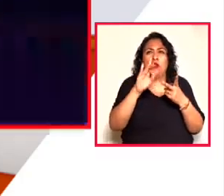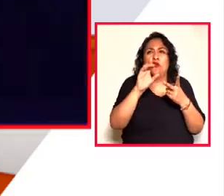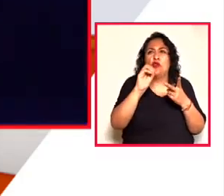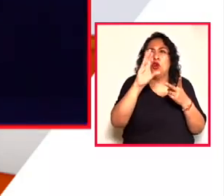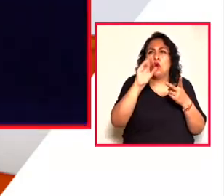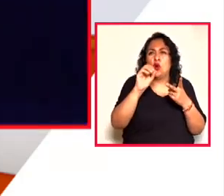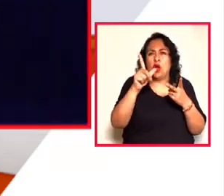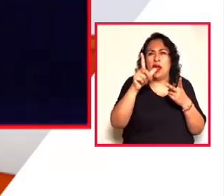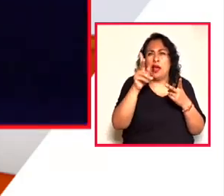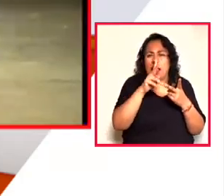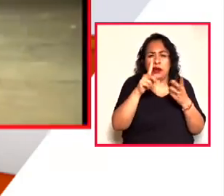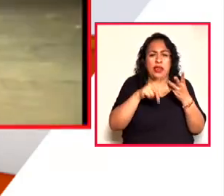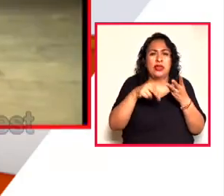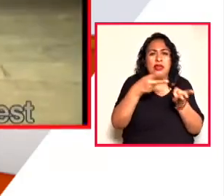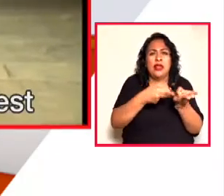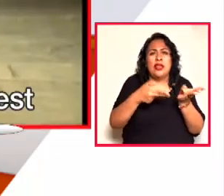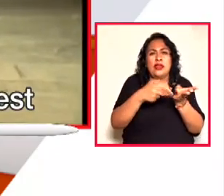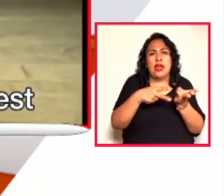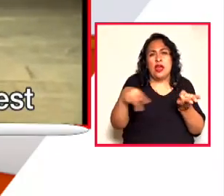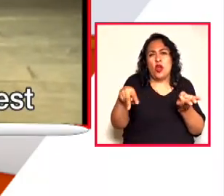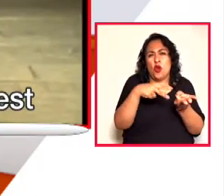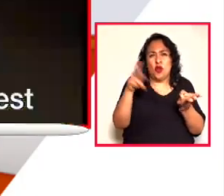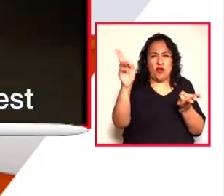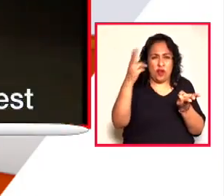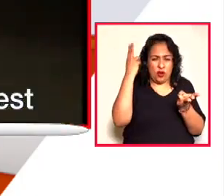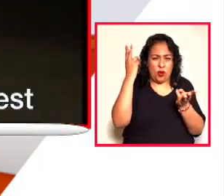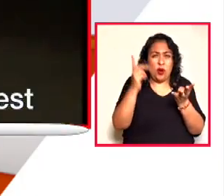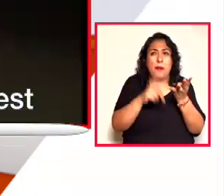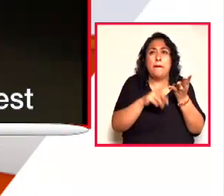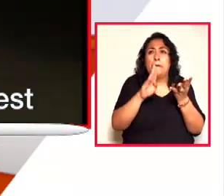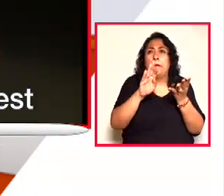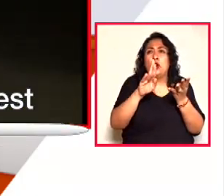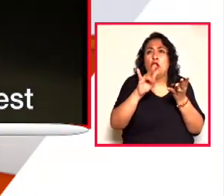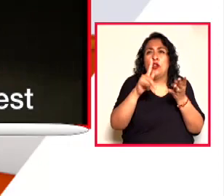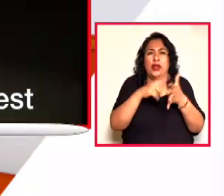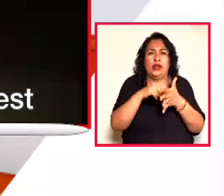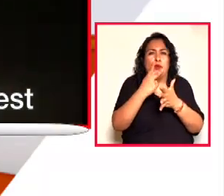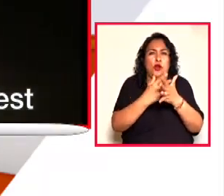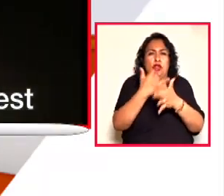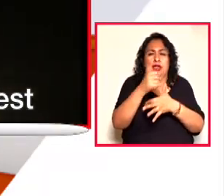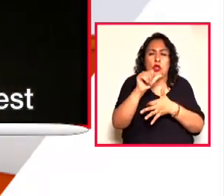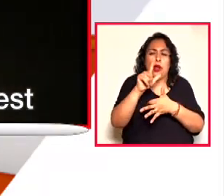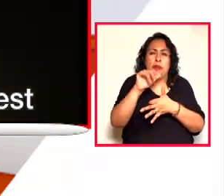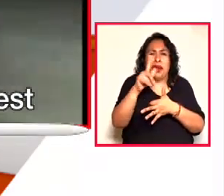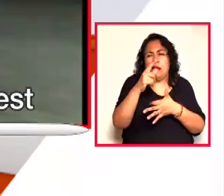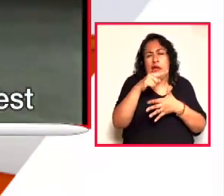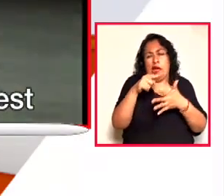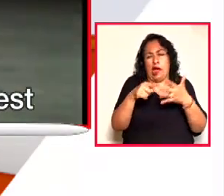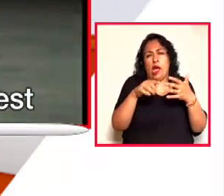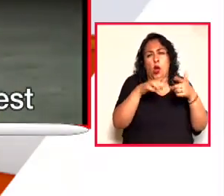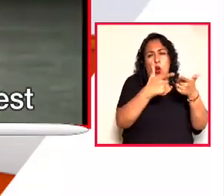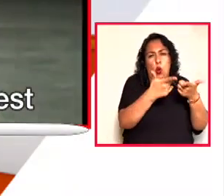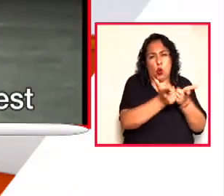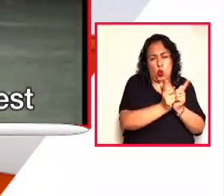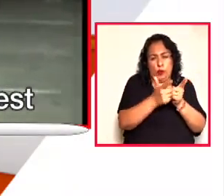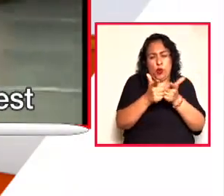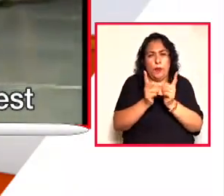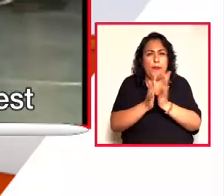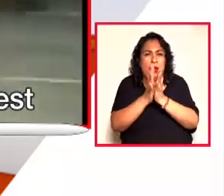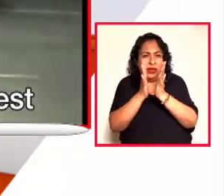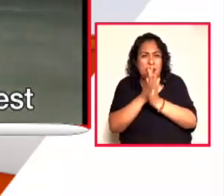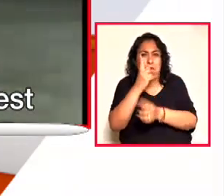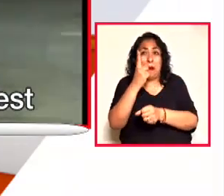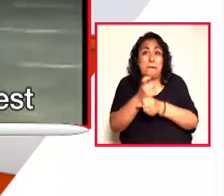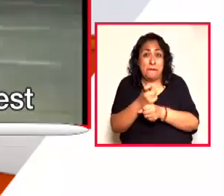Taller Coreográfico de la UNAM, Moving Borders y el Proyecto Al Margen son algunas de las agrupaciones que participan en esta primera